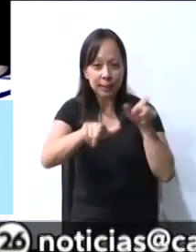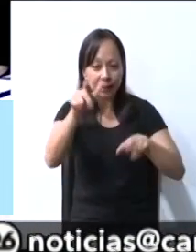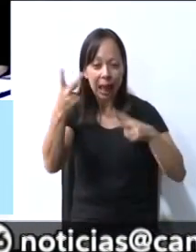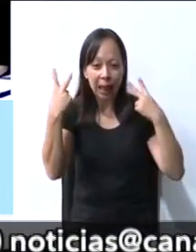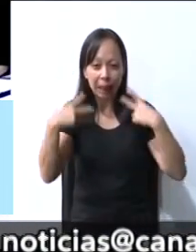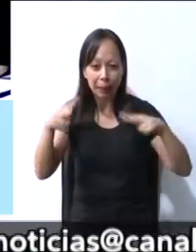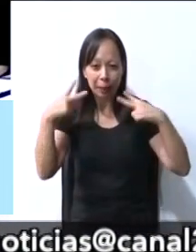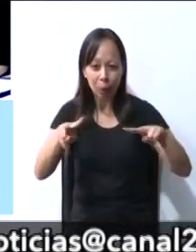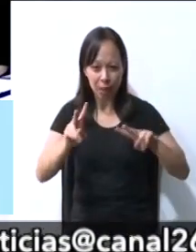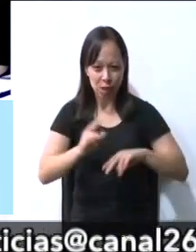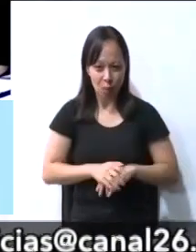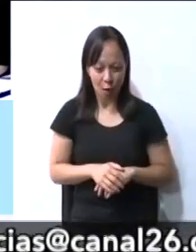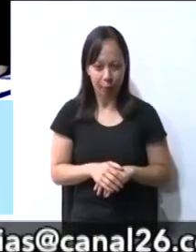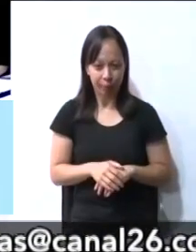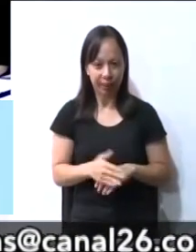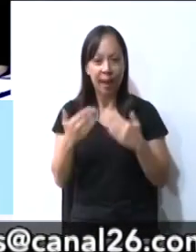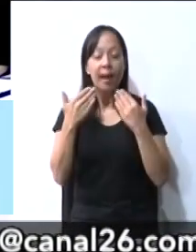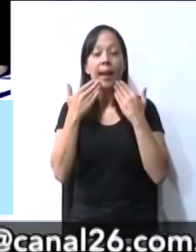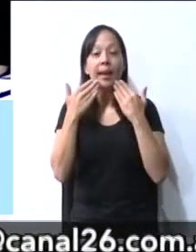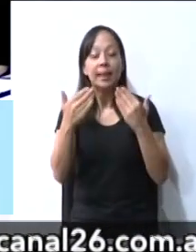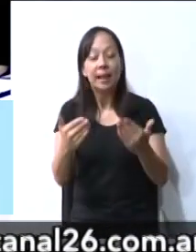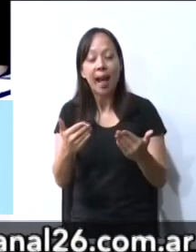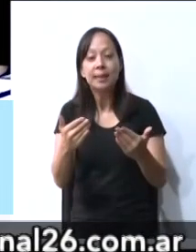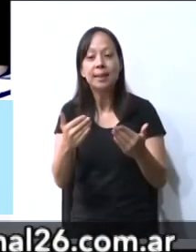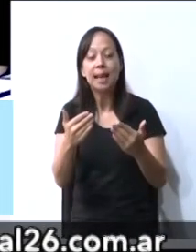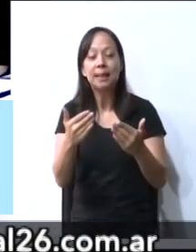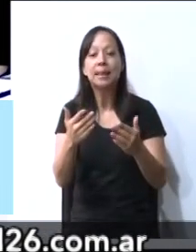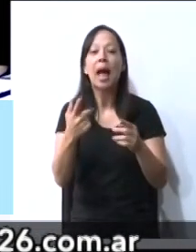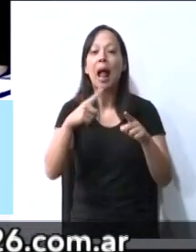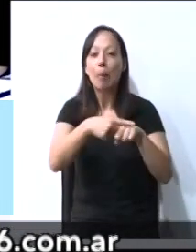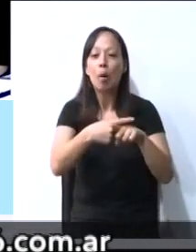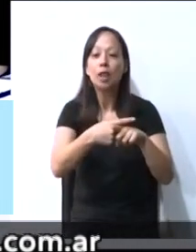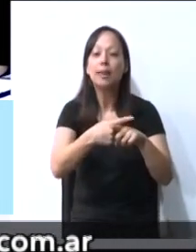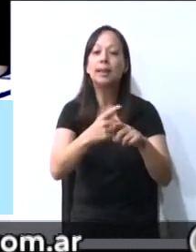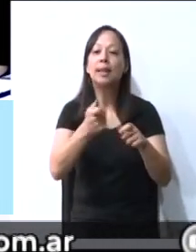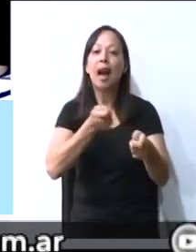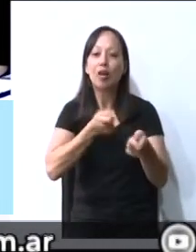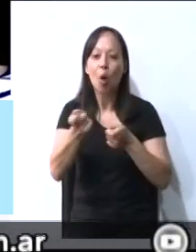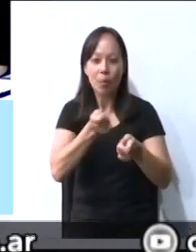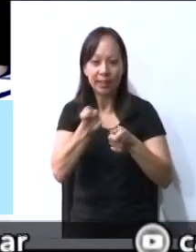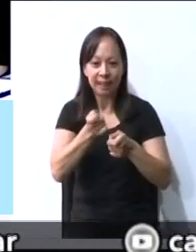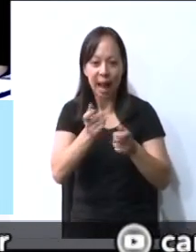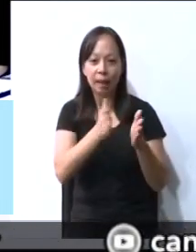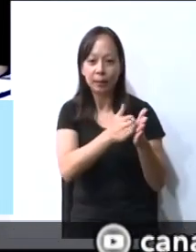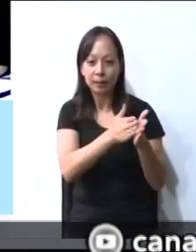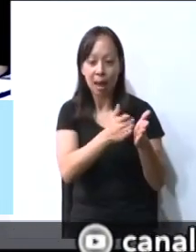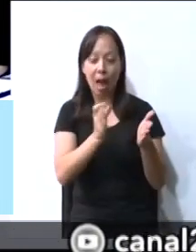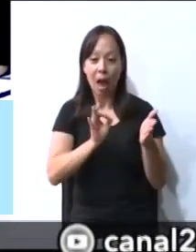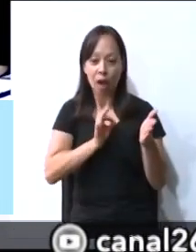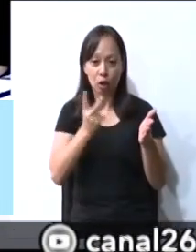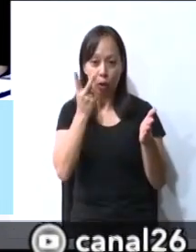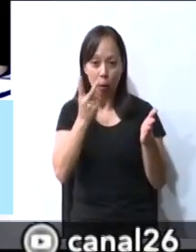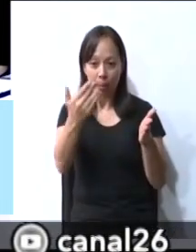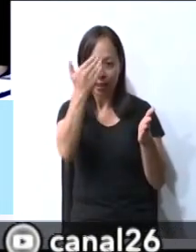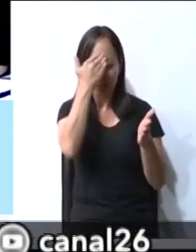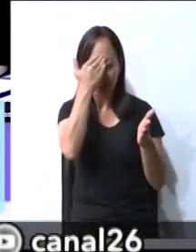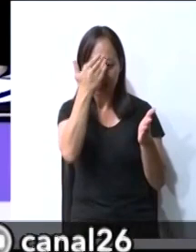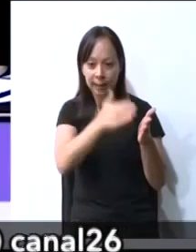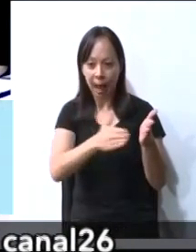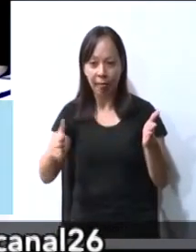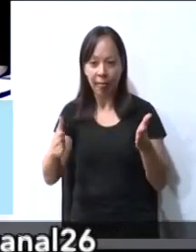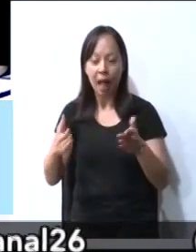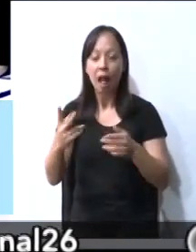gracias también a la política aerocomercial que entre 2015 y el 2019 permitió conectar mejor y